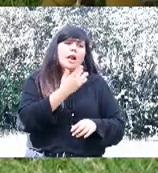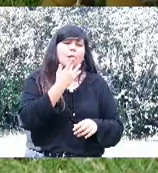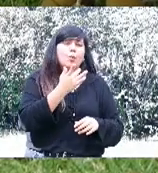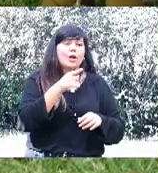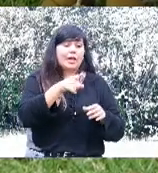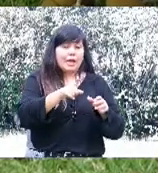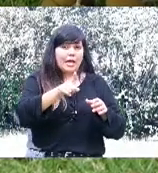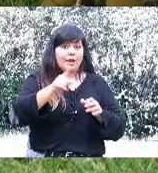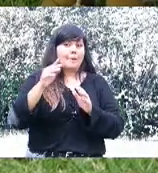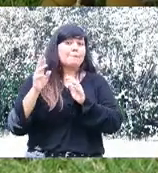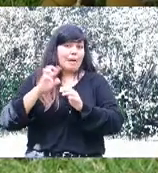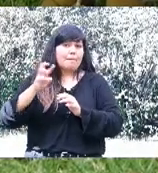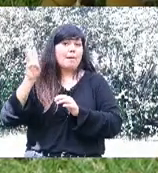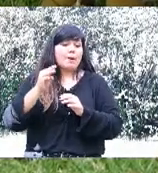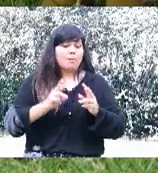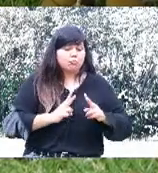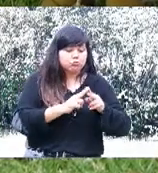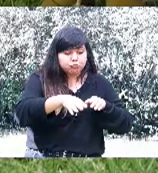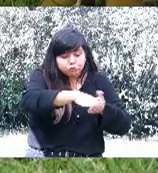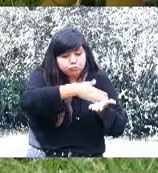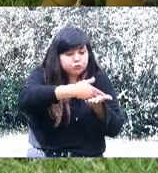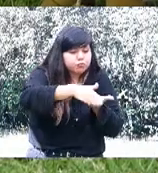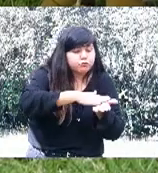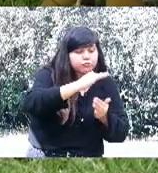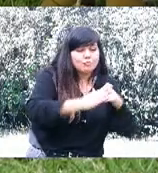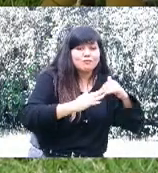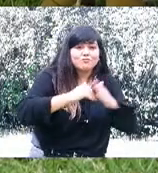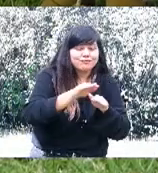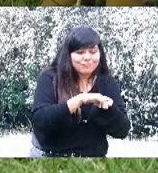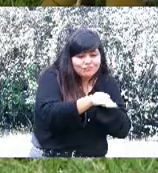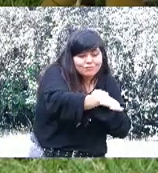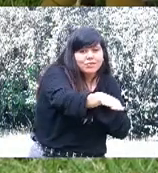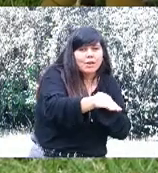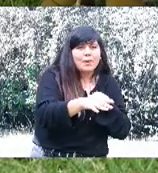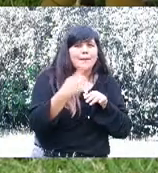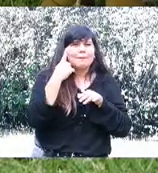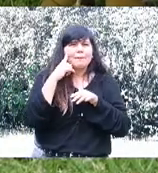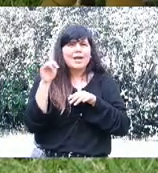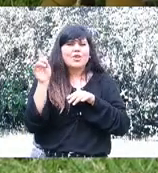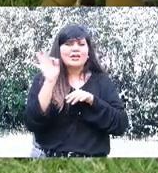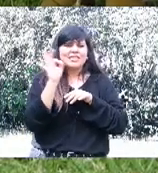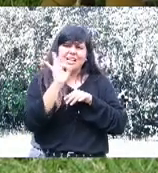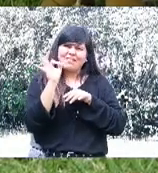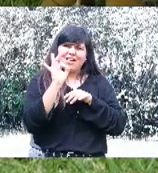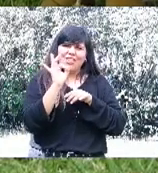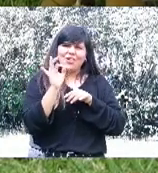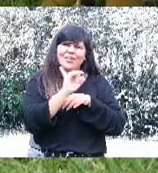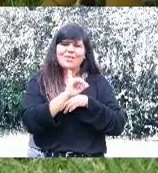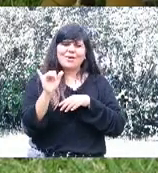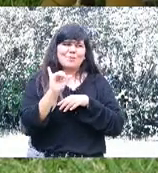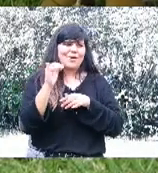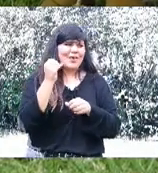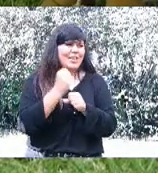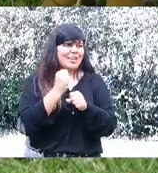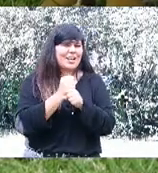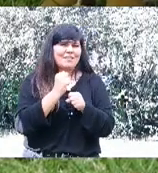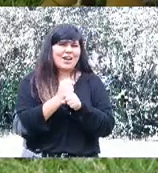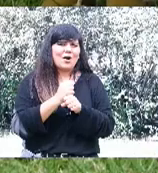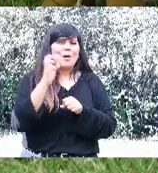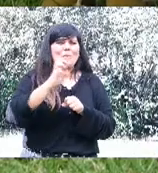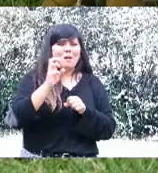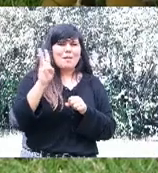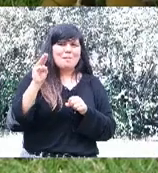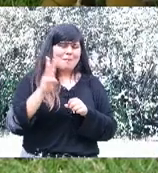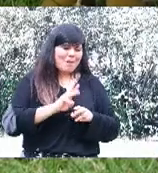construyeron nuestros padres no gestionar los recursos en la municipalidad pero los días sábados después de la pega los viejos eh construían las